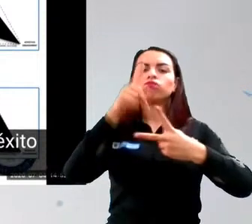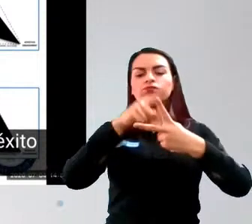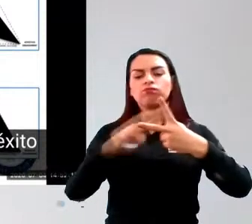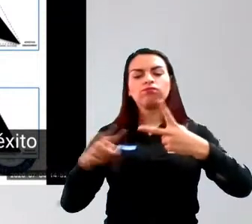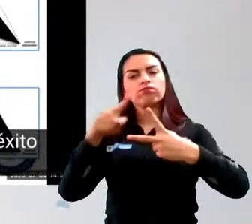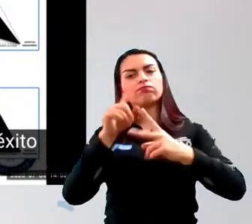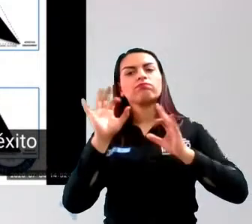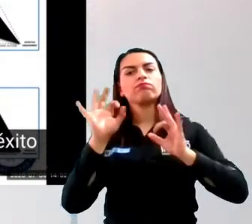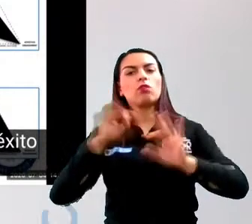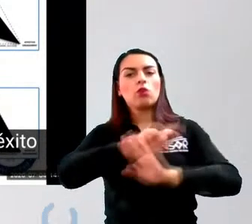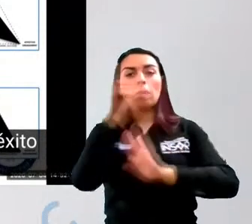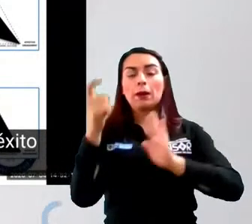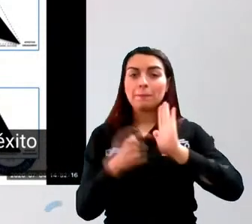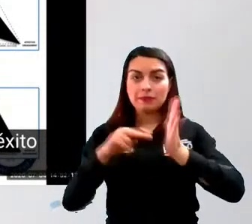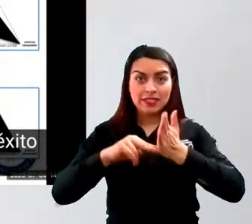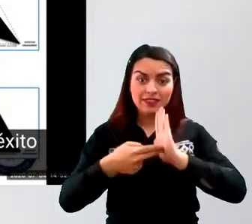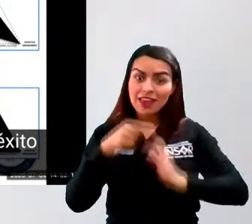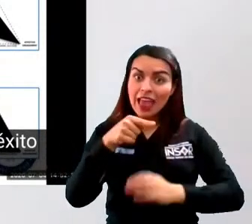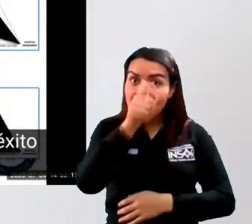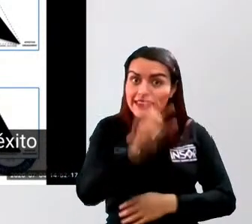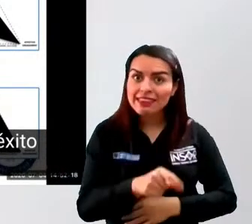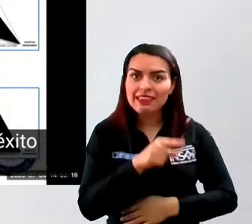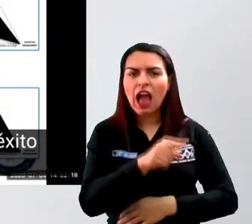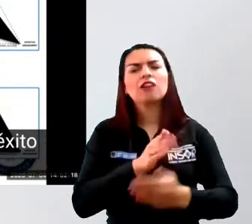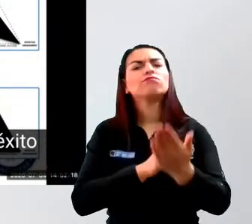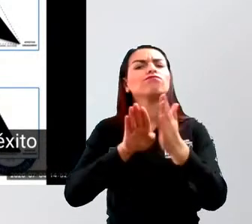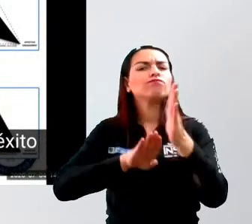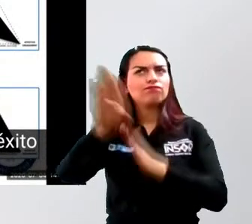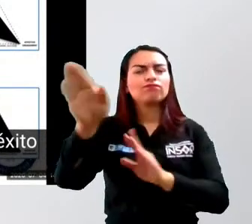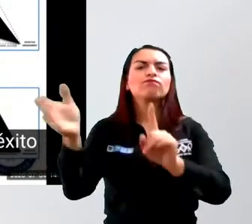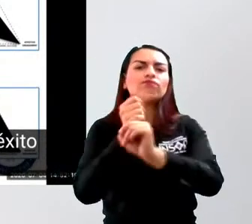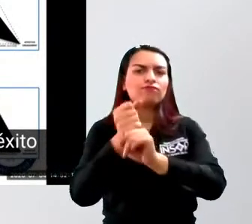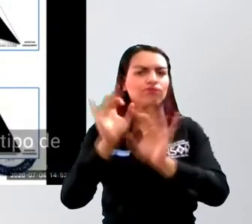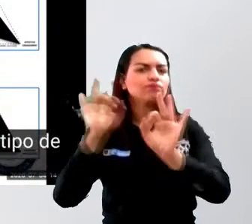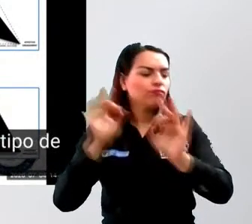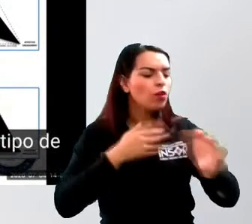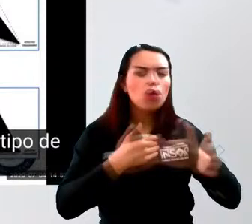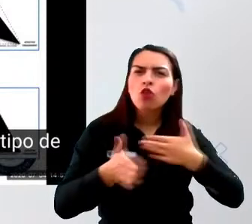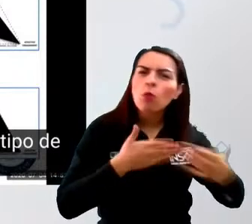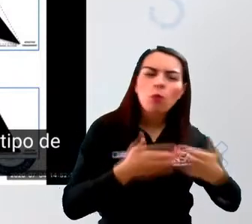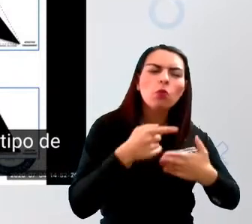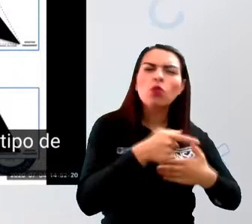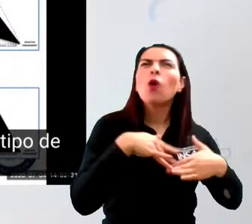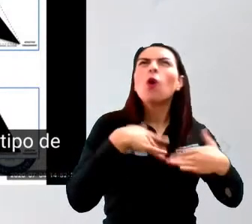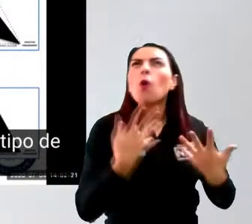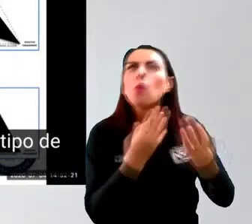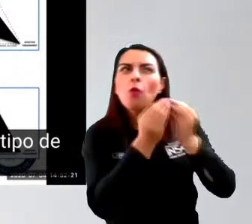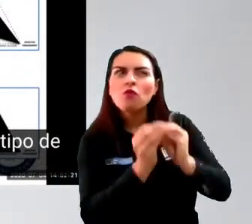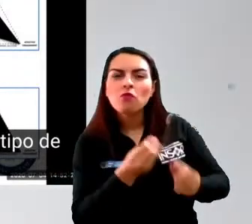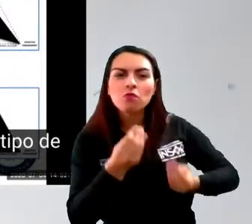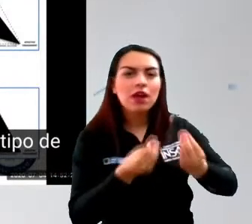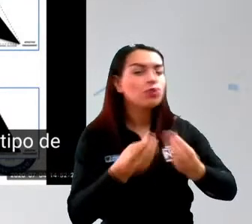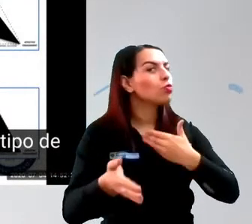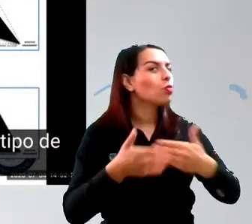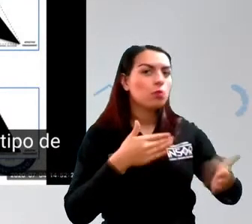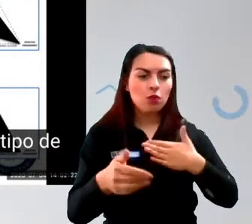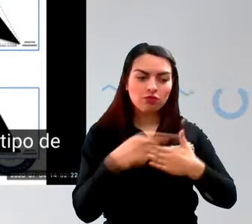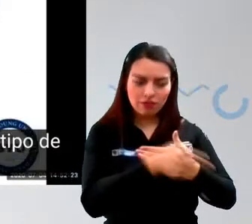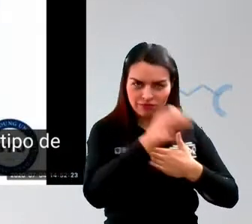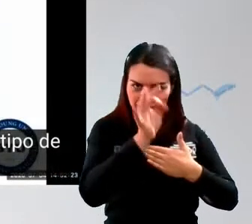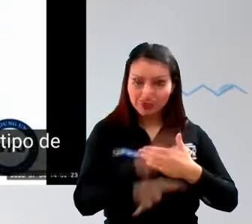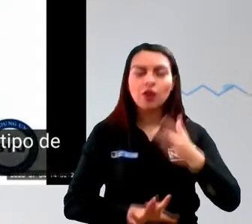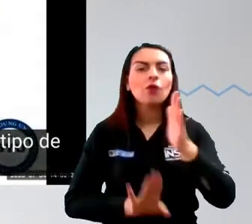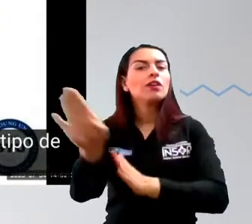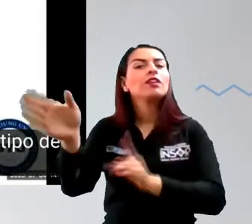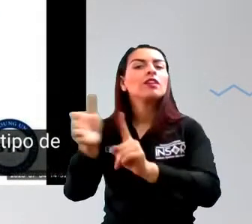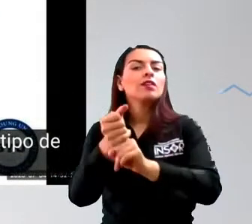estudiante tendrá éxito sin importar lo que haga. Este estudiante tendrá éxito incluso sin un instructor. En nuestras